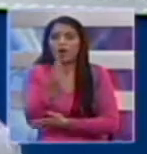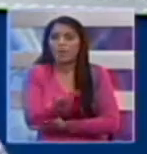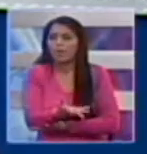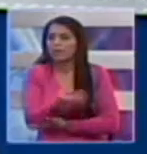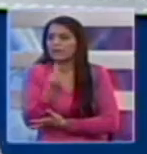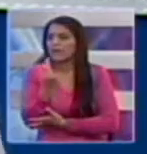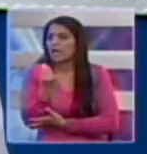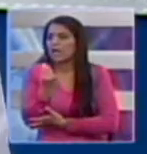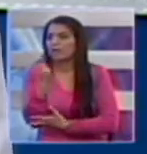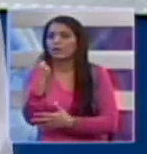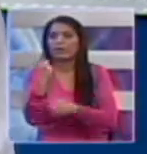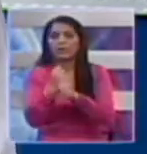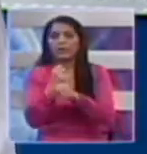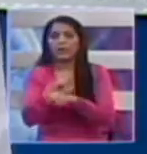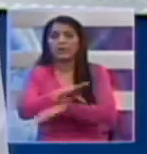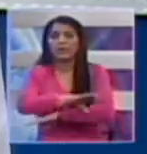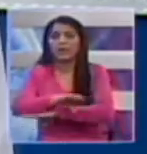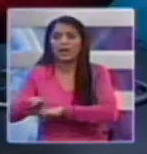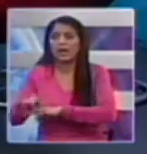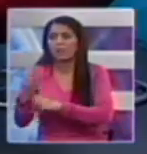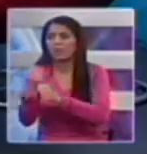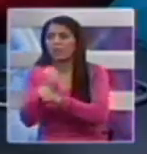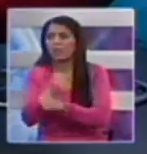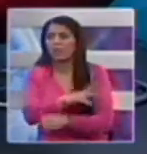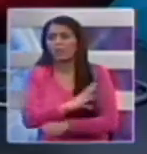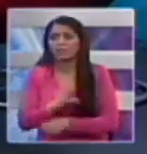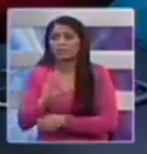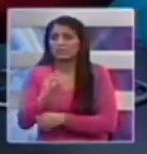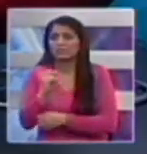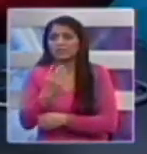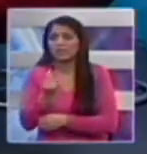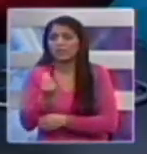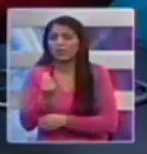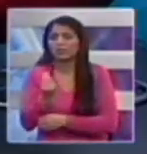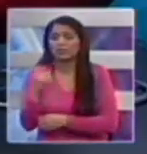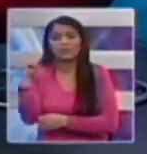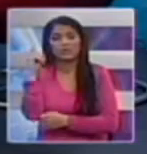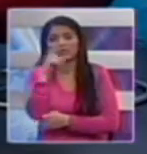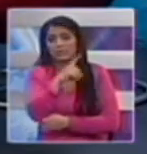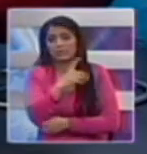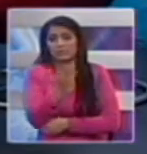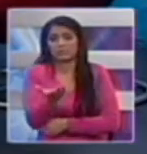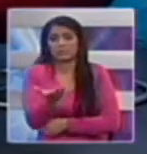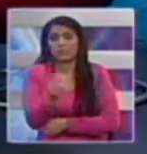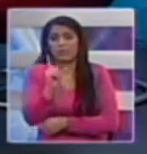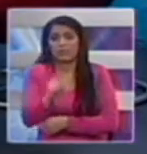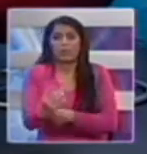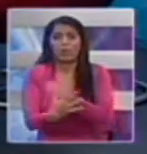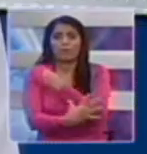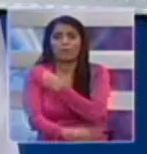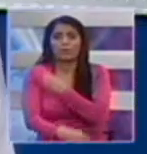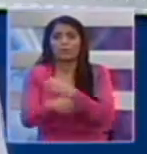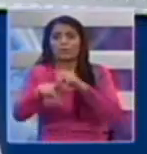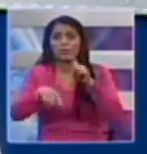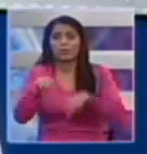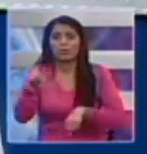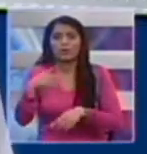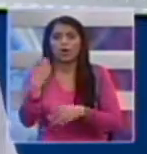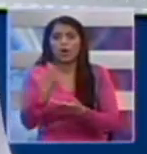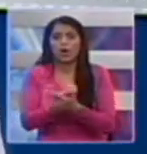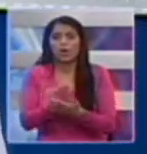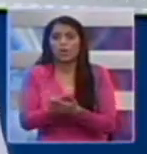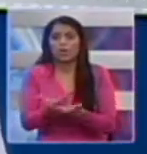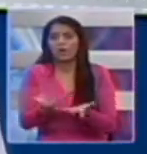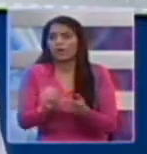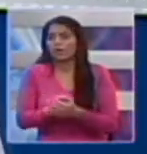el campo, está caro para el campesino o el hombre de ciudad de menos recursos económicos comprarse, por ejemplo, una moto que le